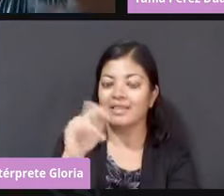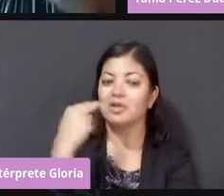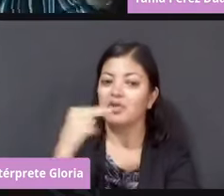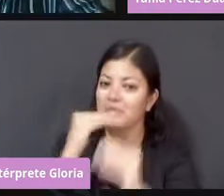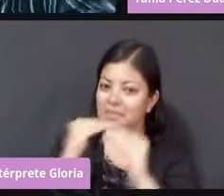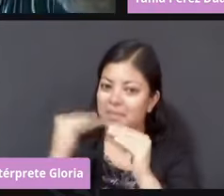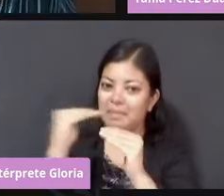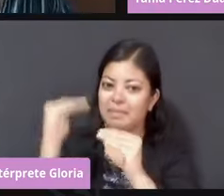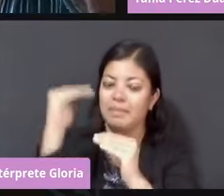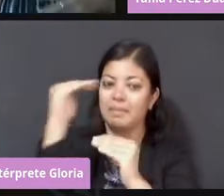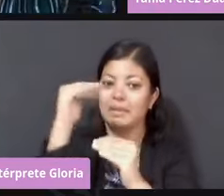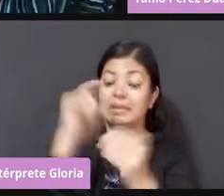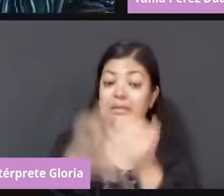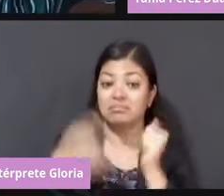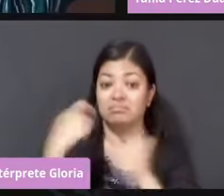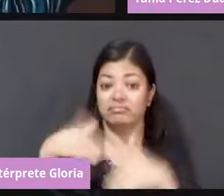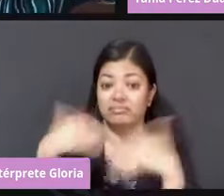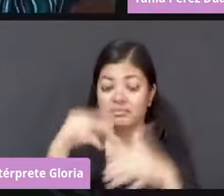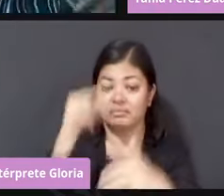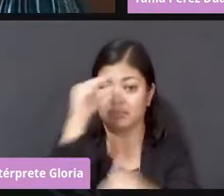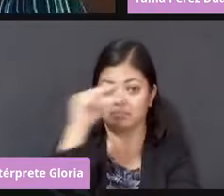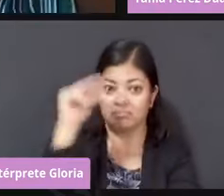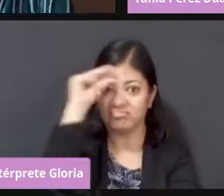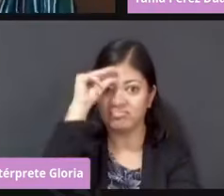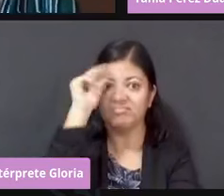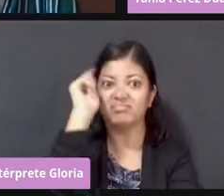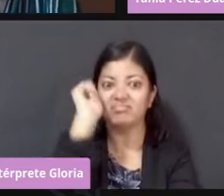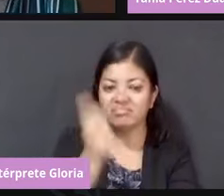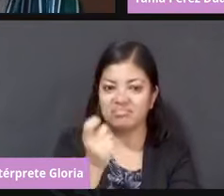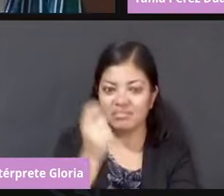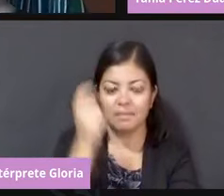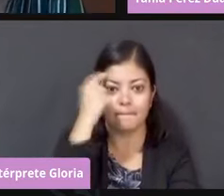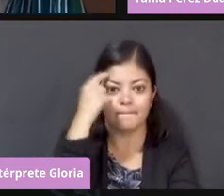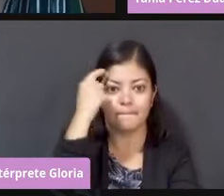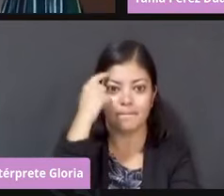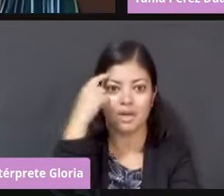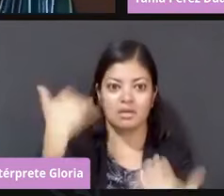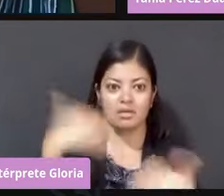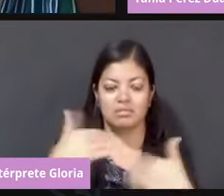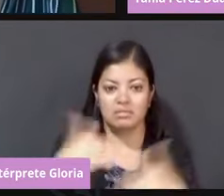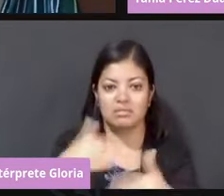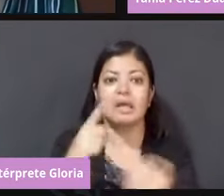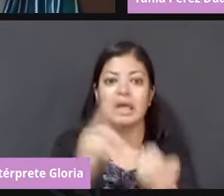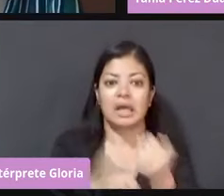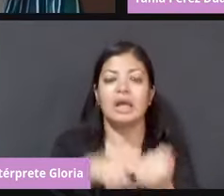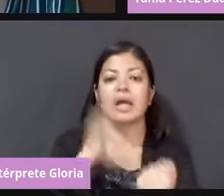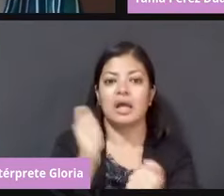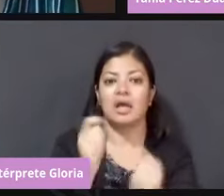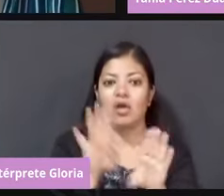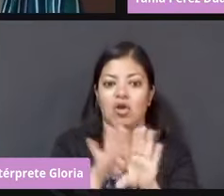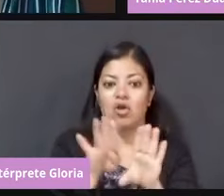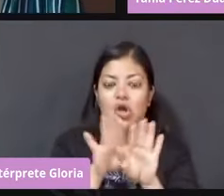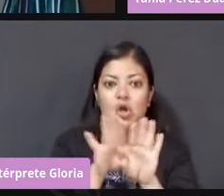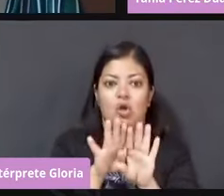siendo una sobredotación, es decir, una super mente, digamos, sin caer en la superdotación.